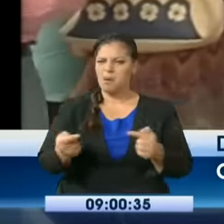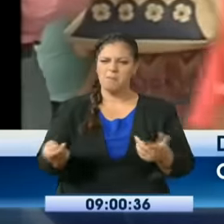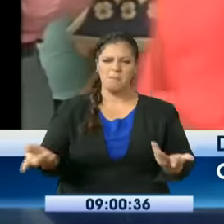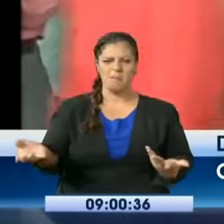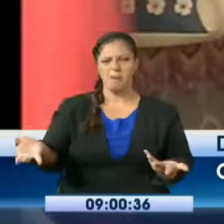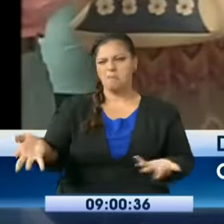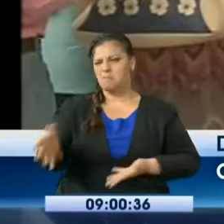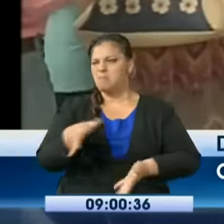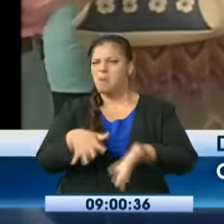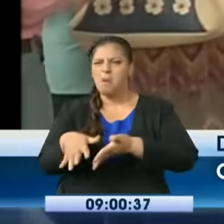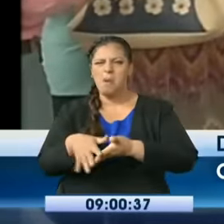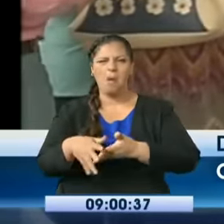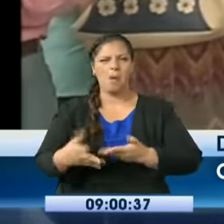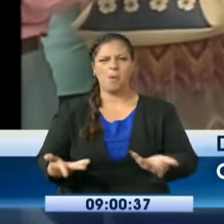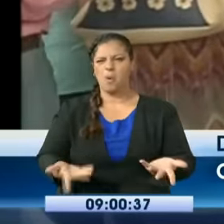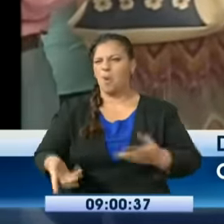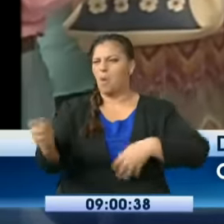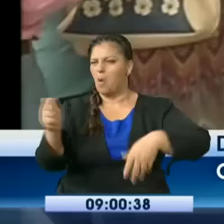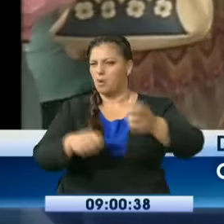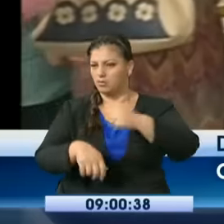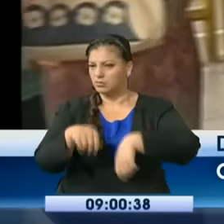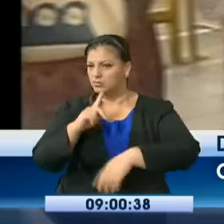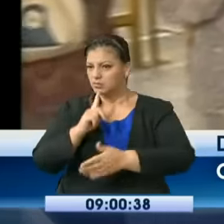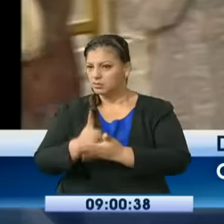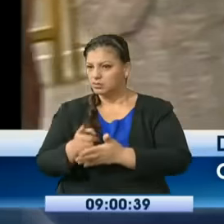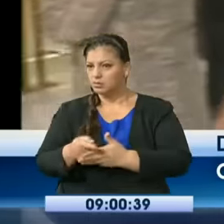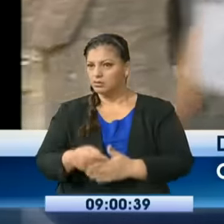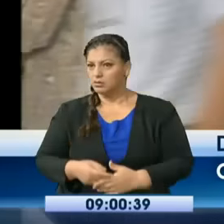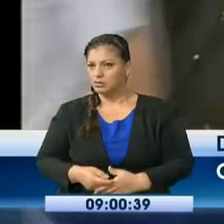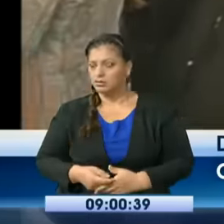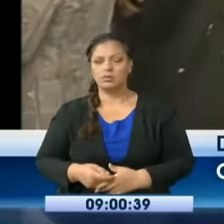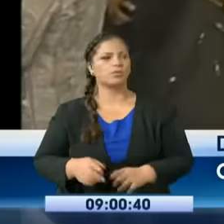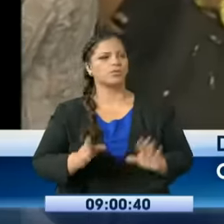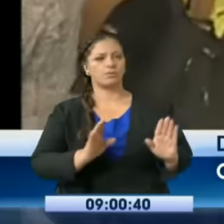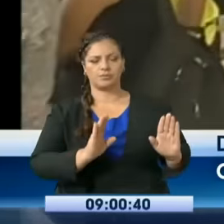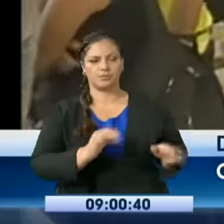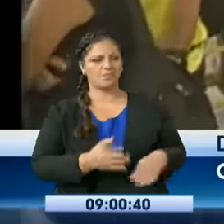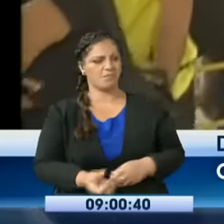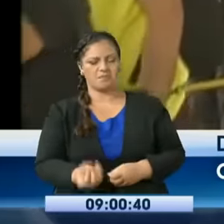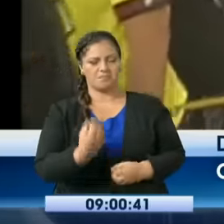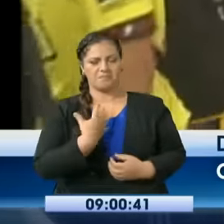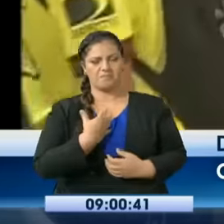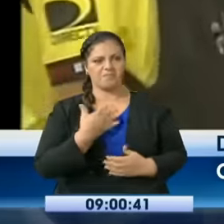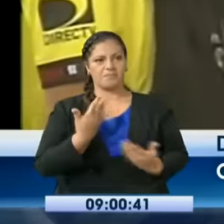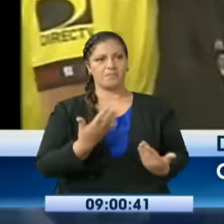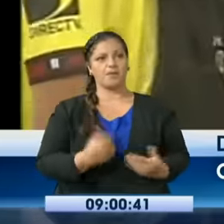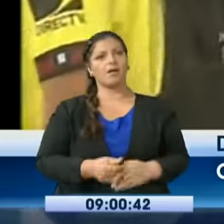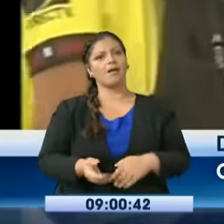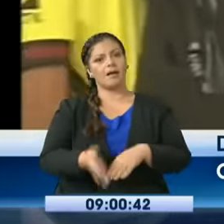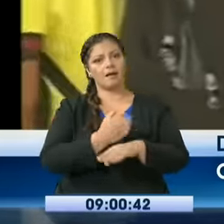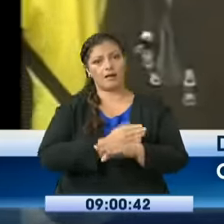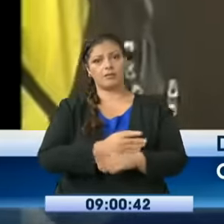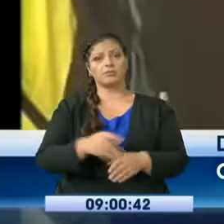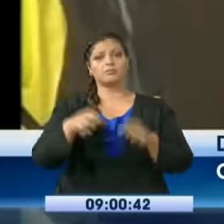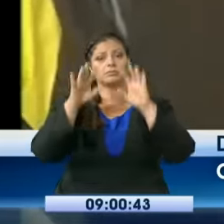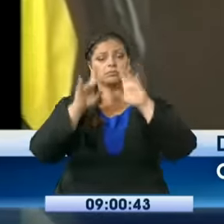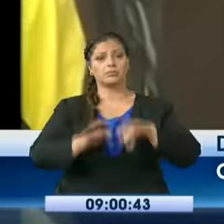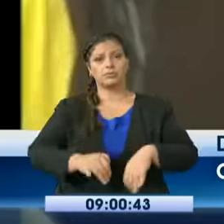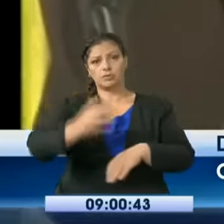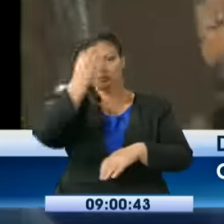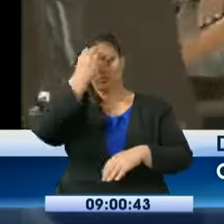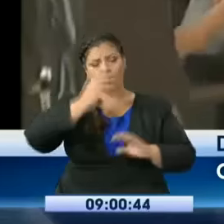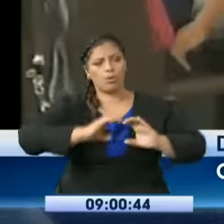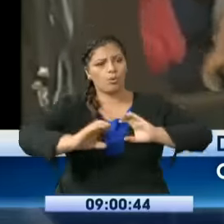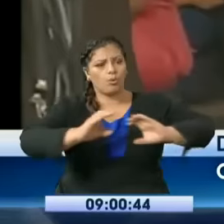nos llame la... Afortunadamente. Así es. Yo creo que está funcionando de alguna manera las coordinaciones respectivas, no solamente con la Subsecretaría de Educación, con